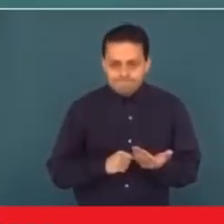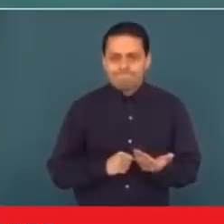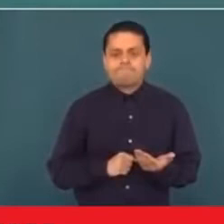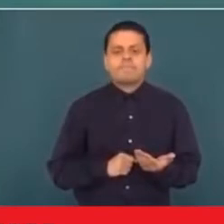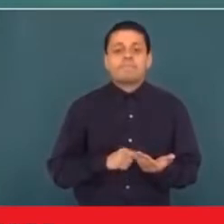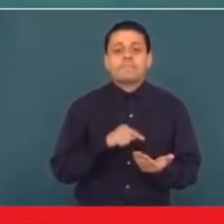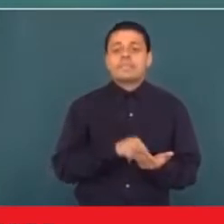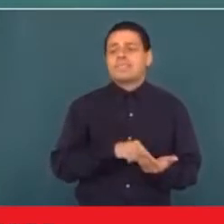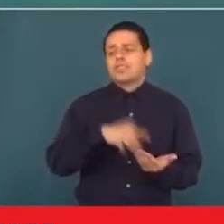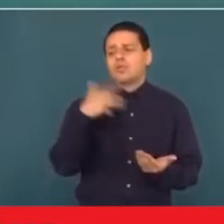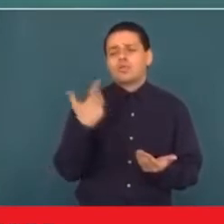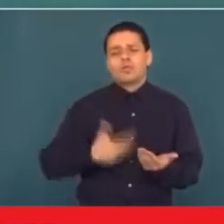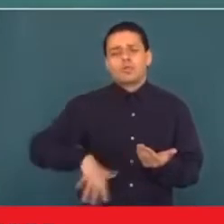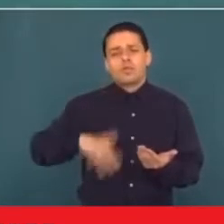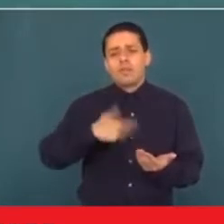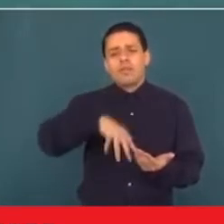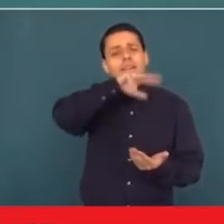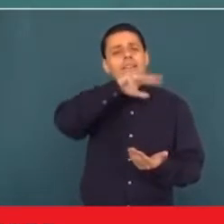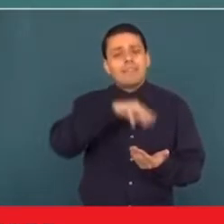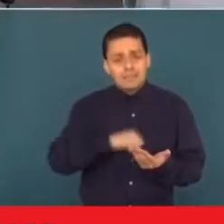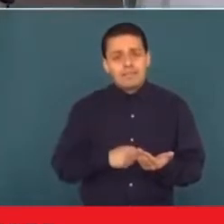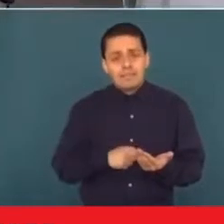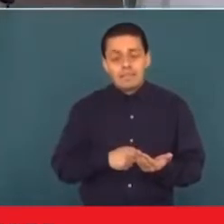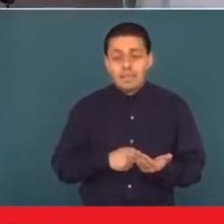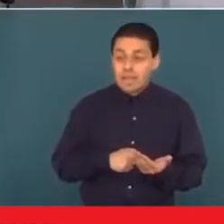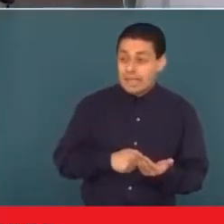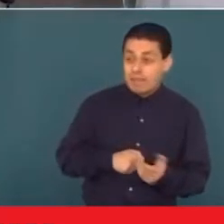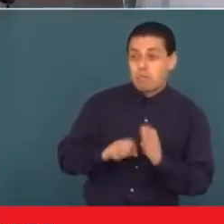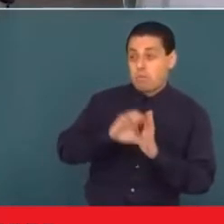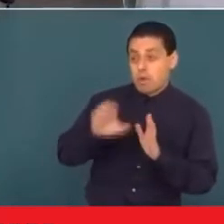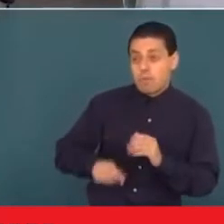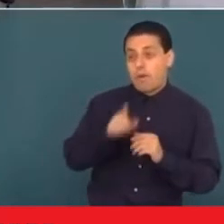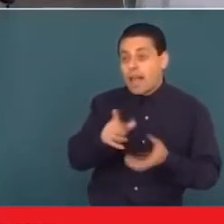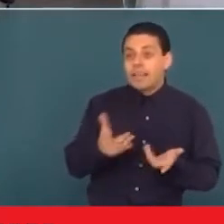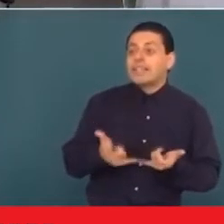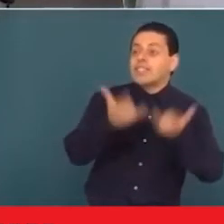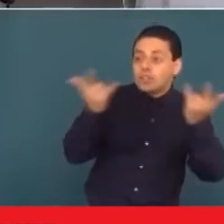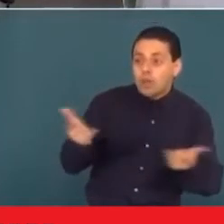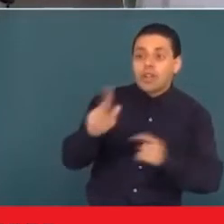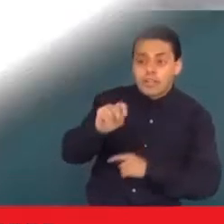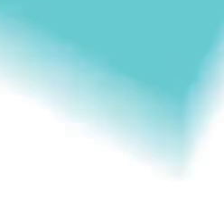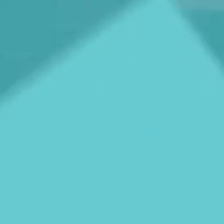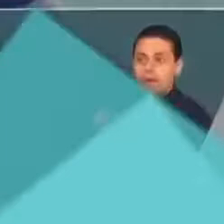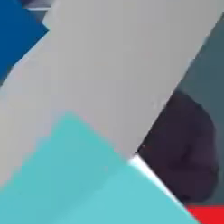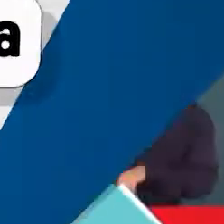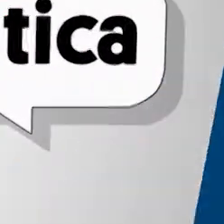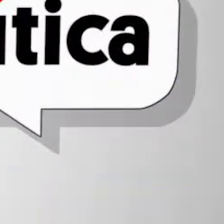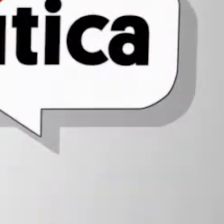escandalosa. ¿Está más fuerte que una serie de televisión? Como es mucho más fuerte.